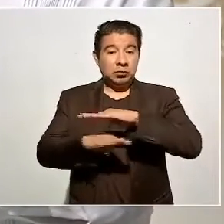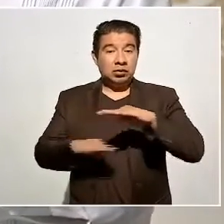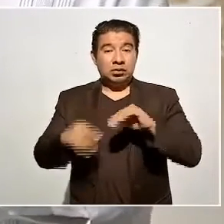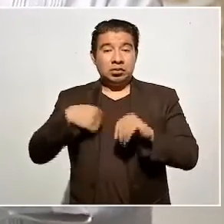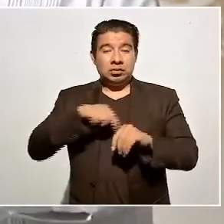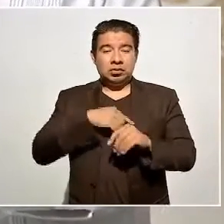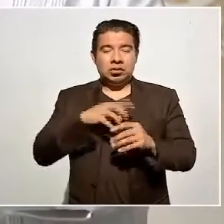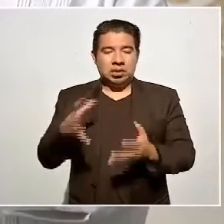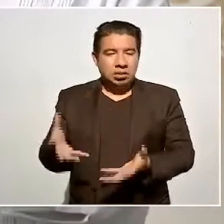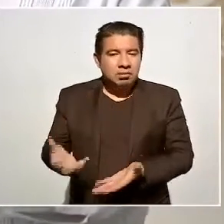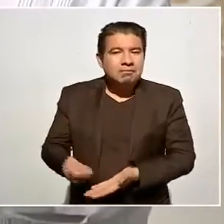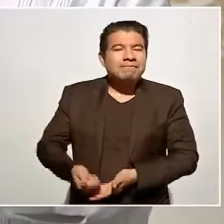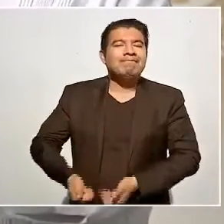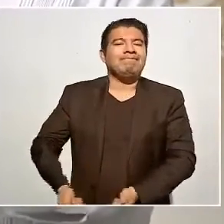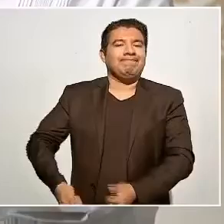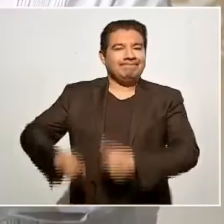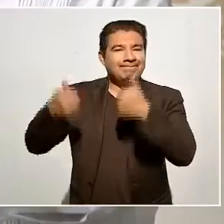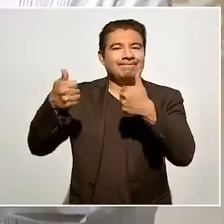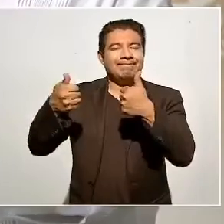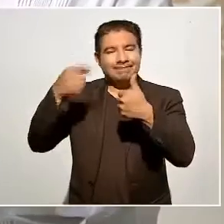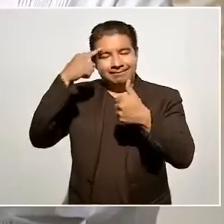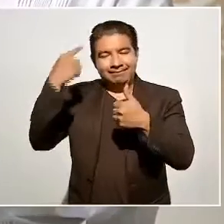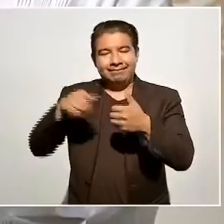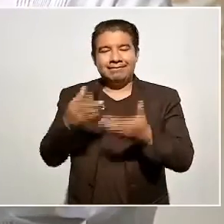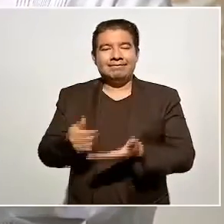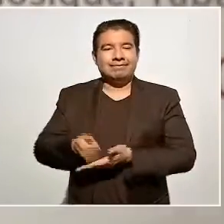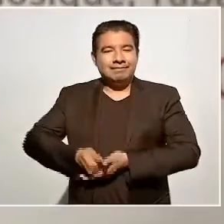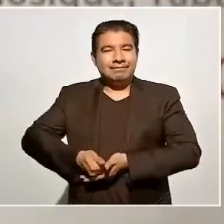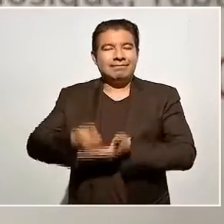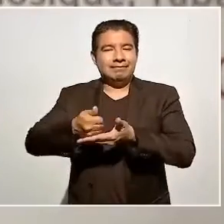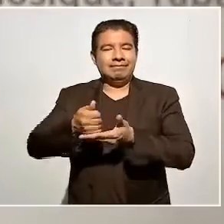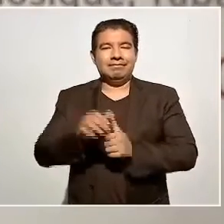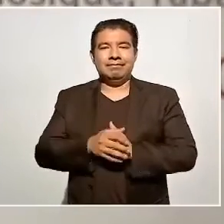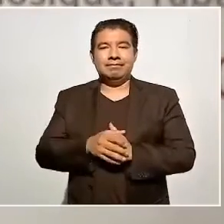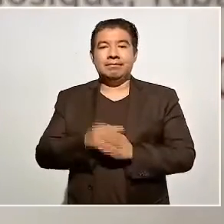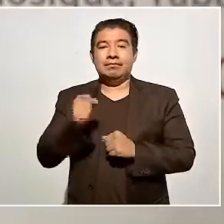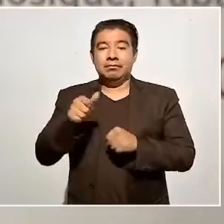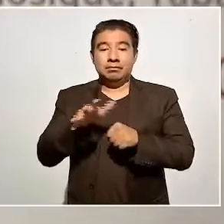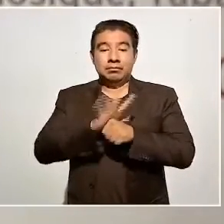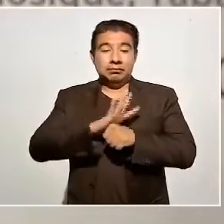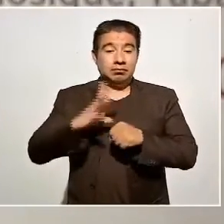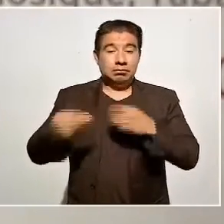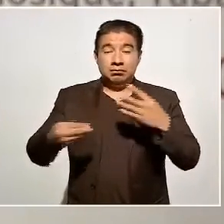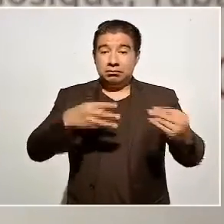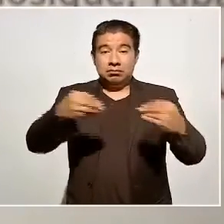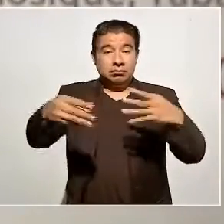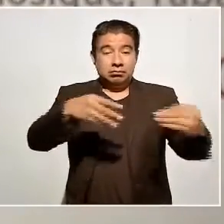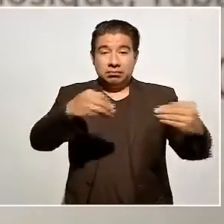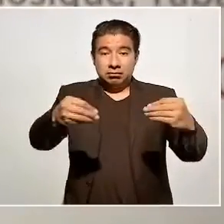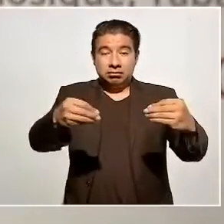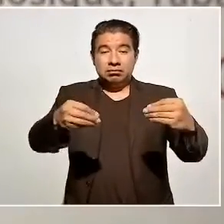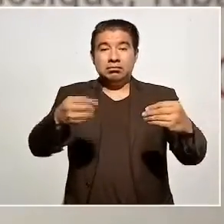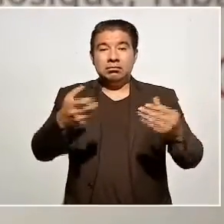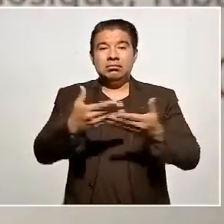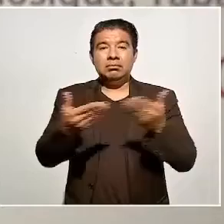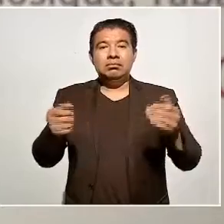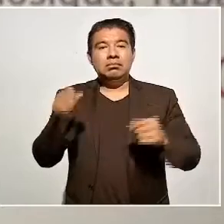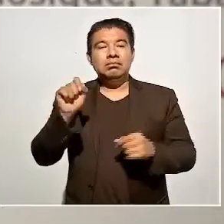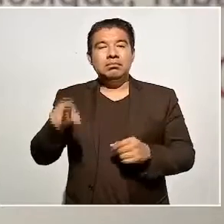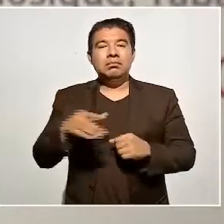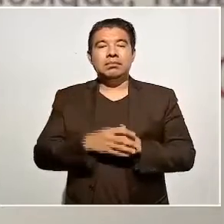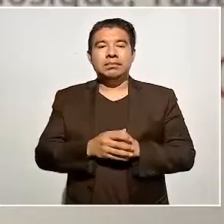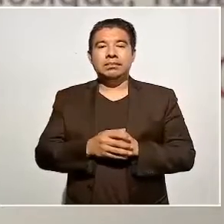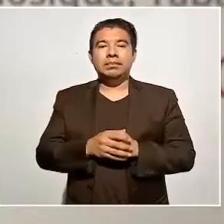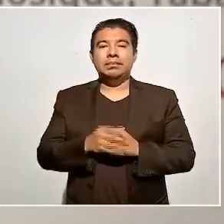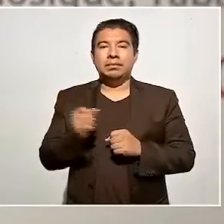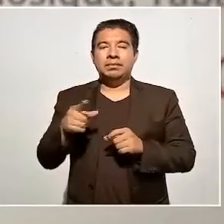Nos ayudó mucho el que en la pandemia aumentaran